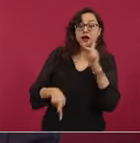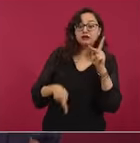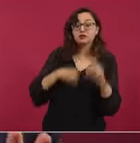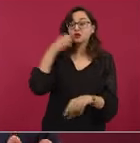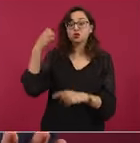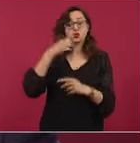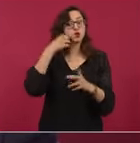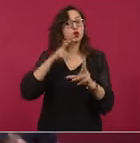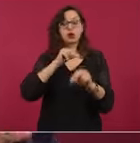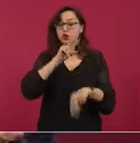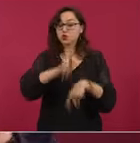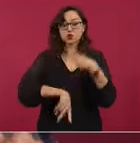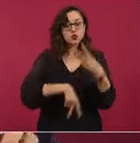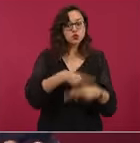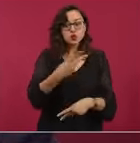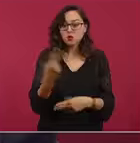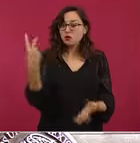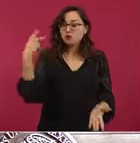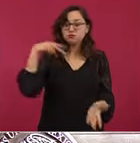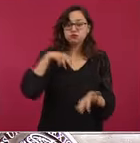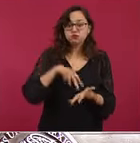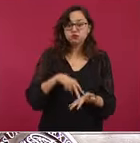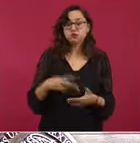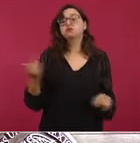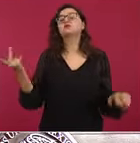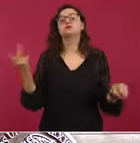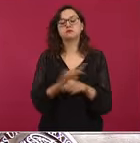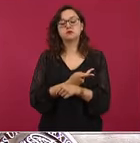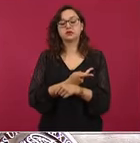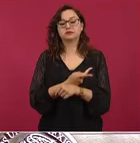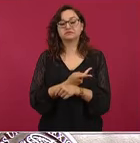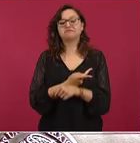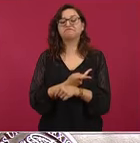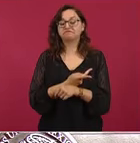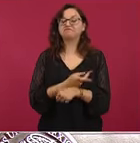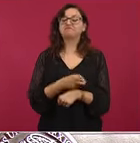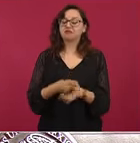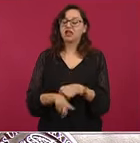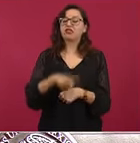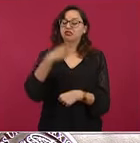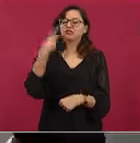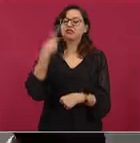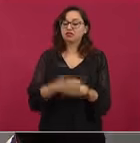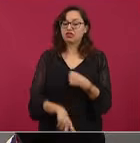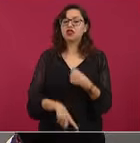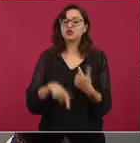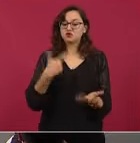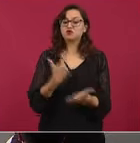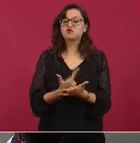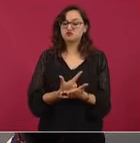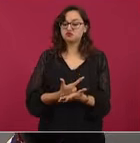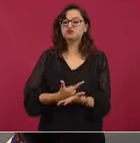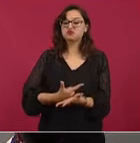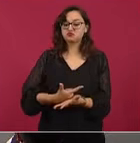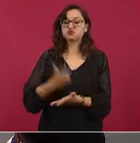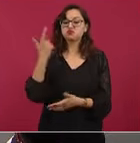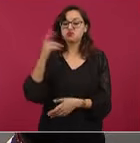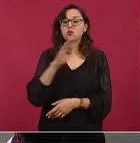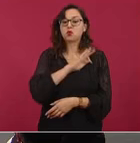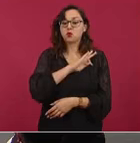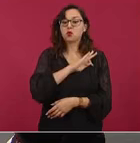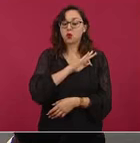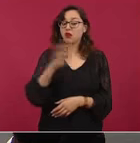presenciales, la afectación que pueden tener estas personas menores de edad puede ser hasta cierto